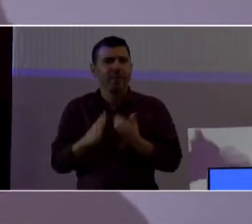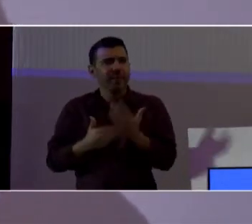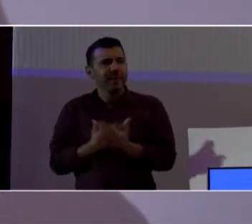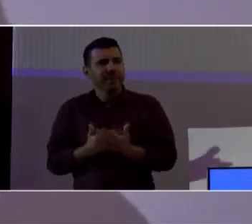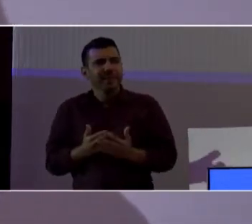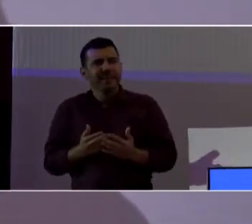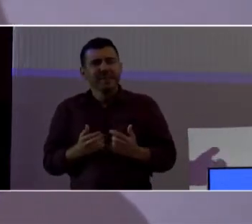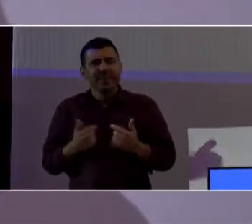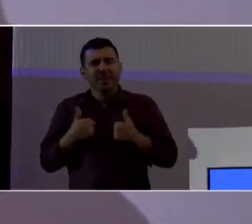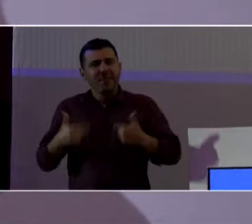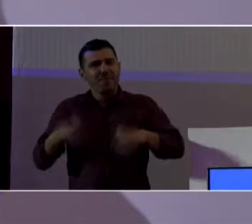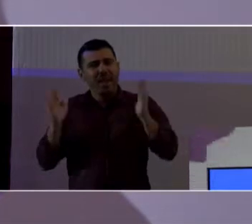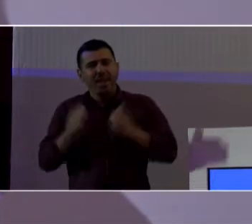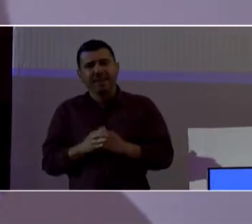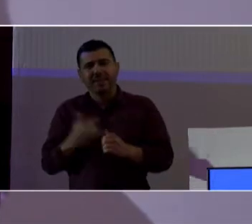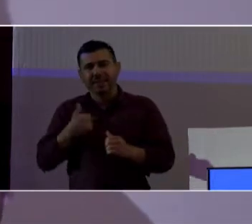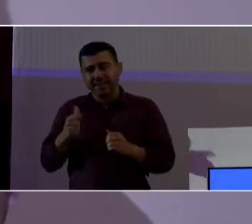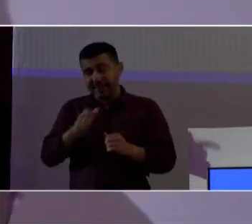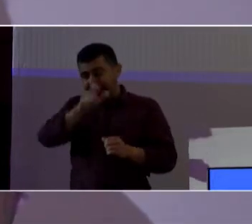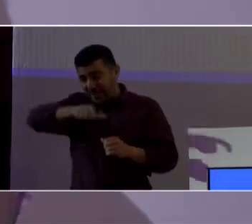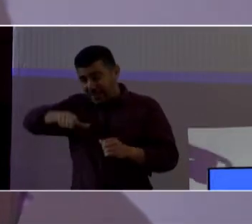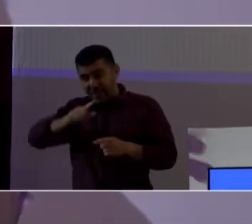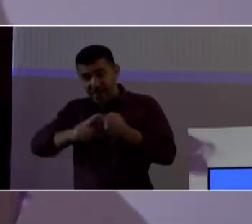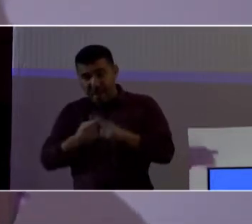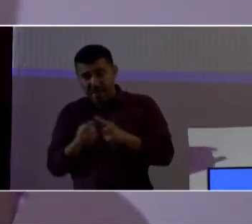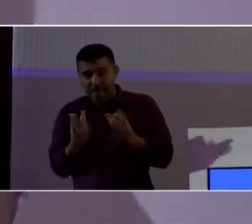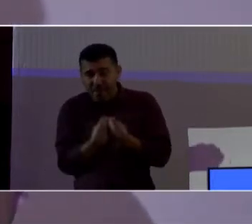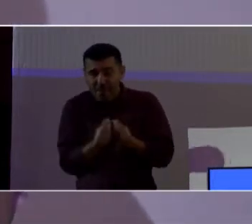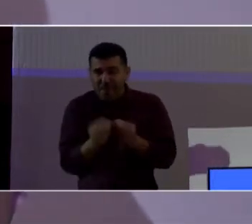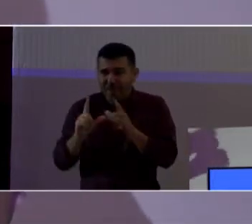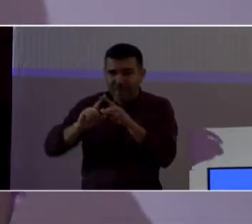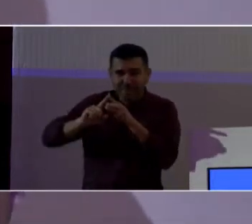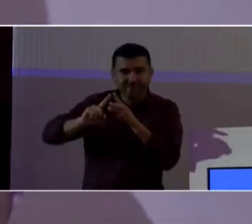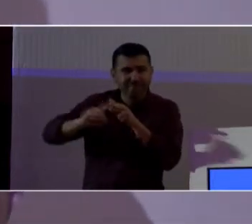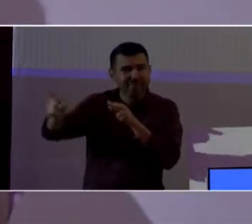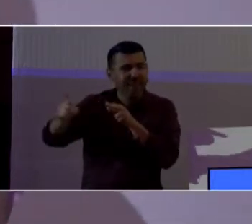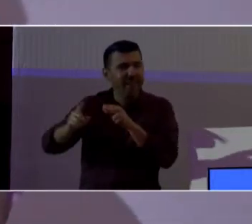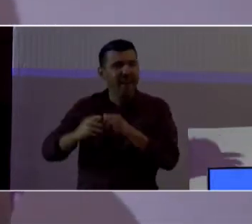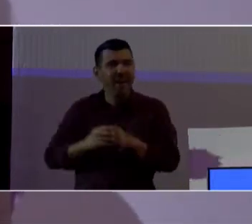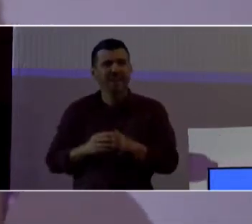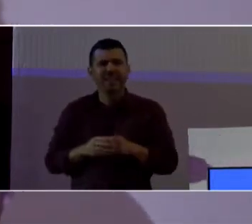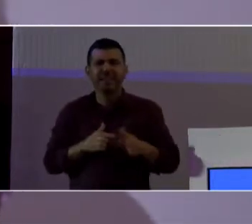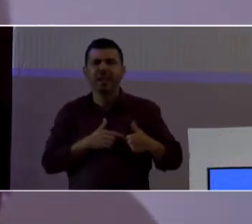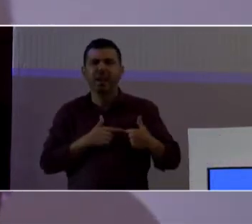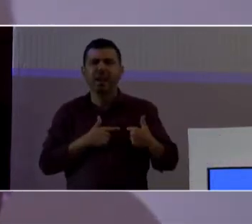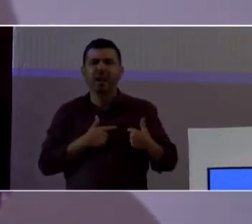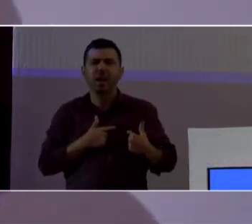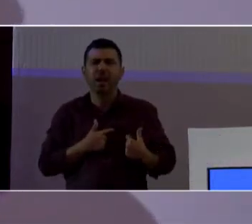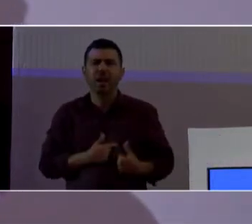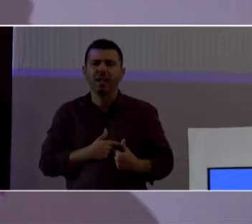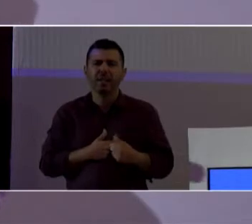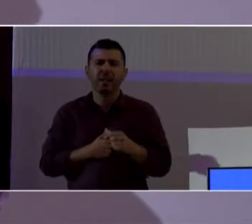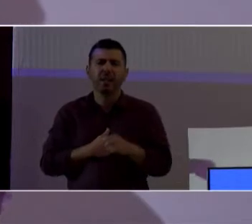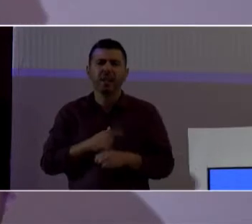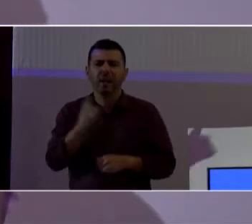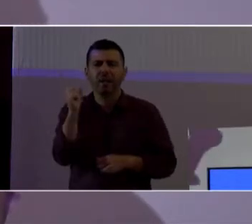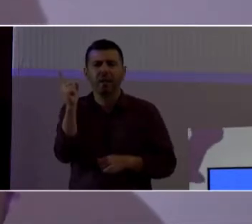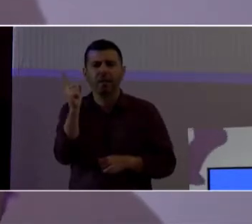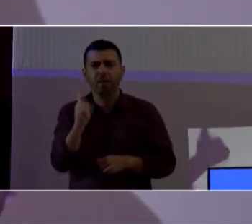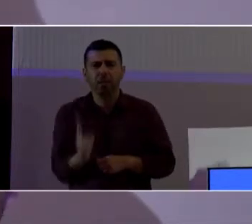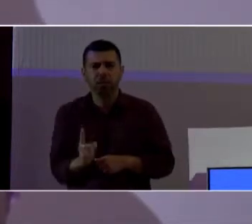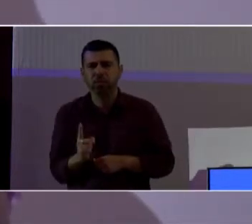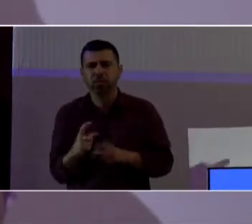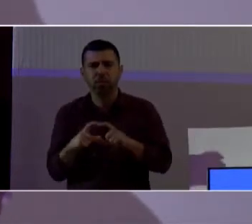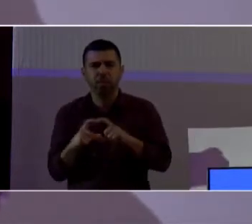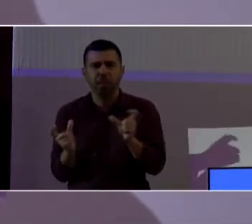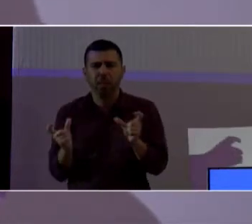que parte un compañero de la agencia, todos sentimos que nuestro corazón se parte porque se va un pedazo de nuestras vidas. Este año